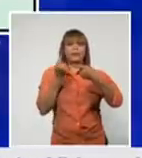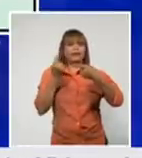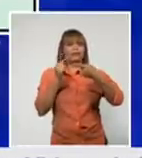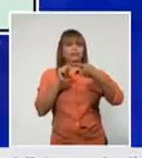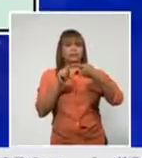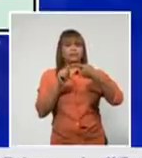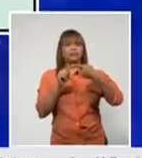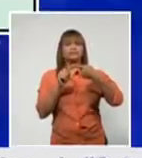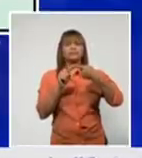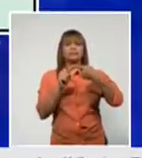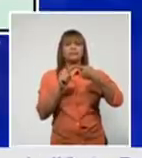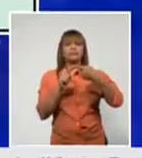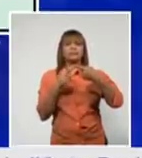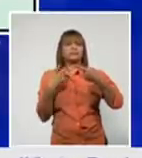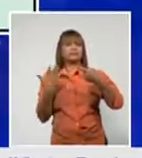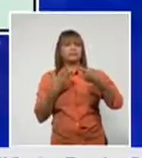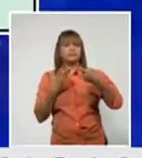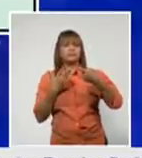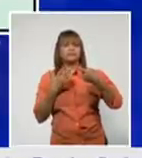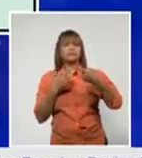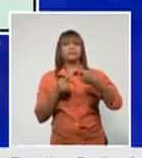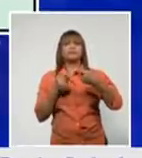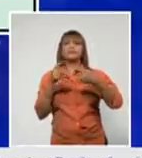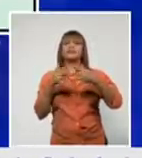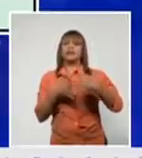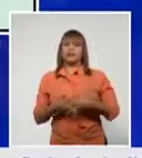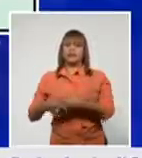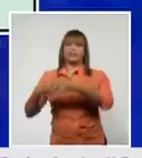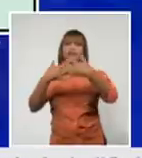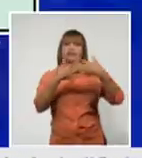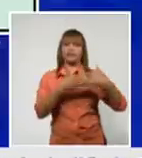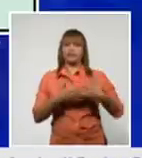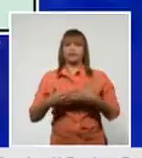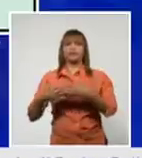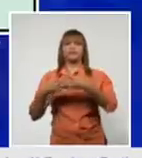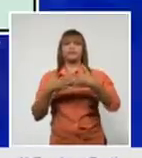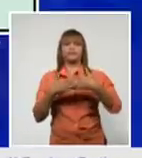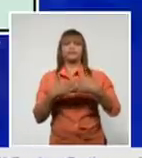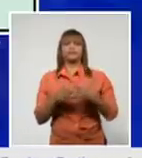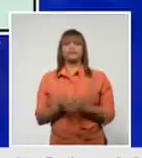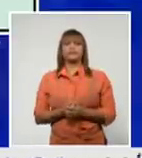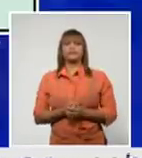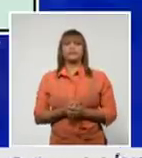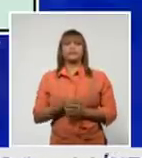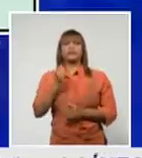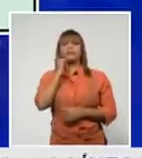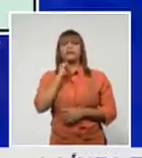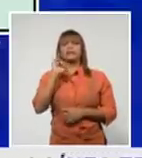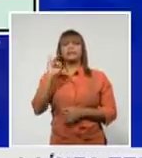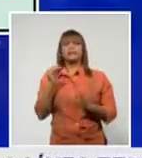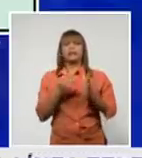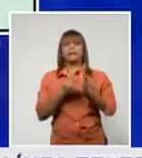decir meses, pues Estados Unidos de Norteamérica, con más de